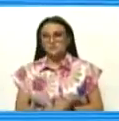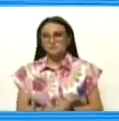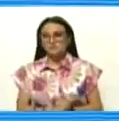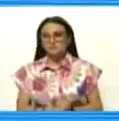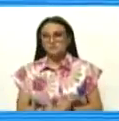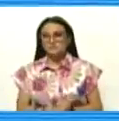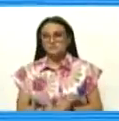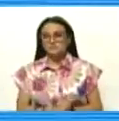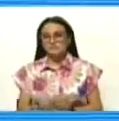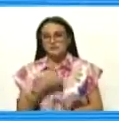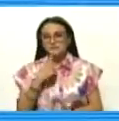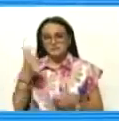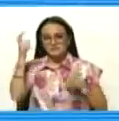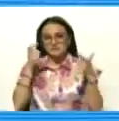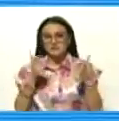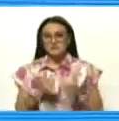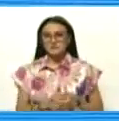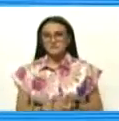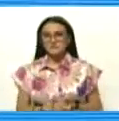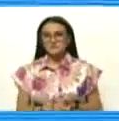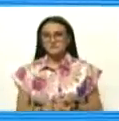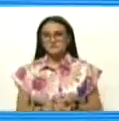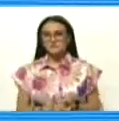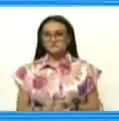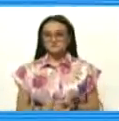Decía que el comandante Chávez